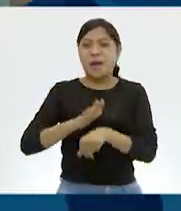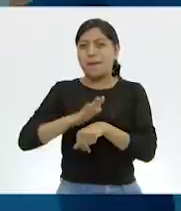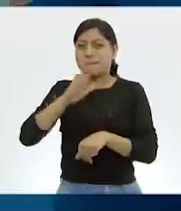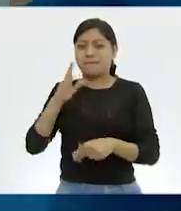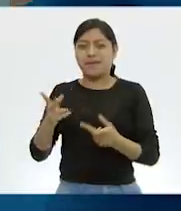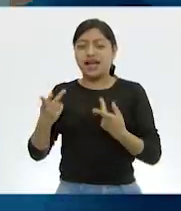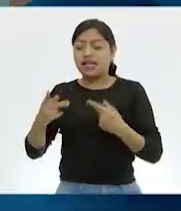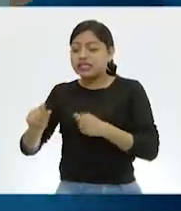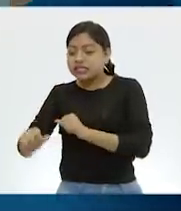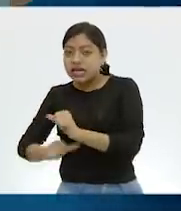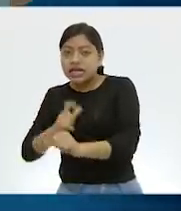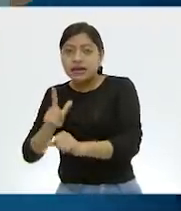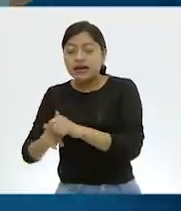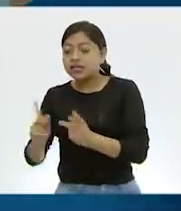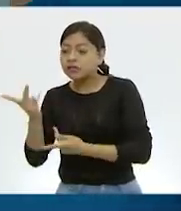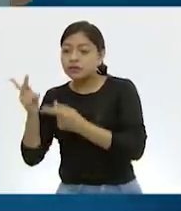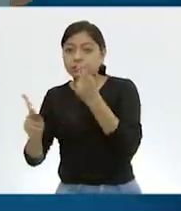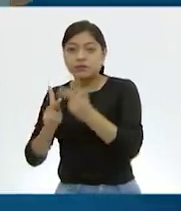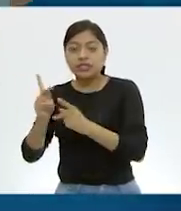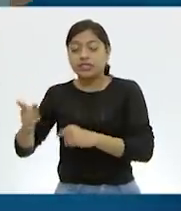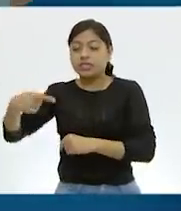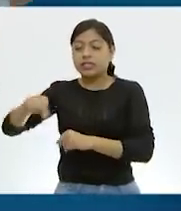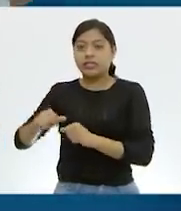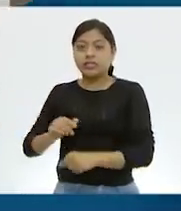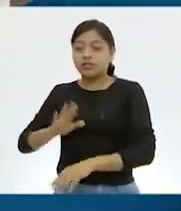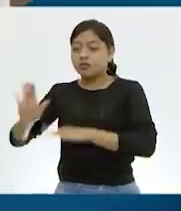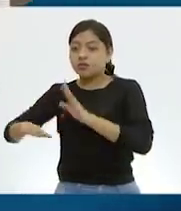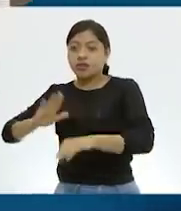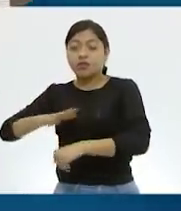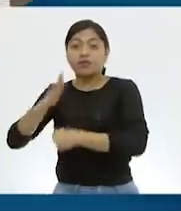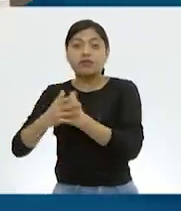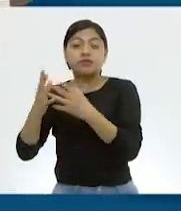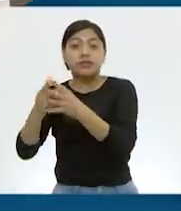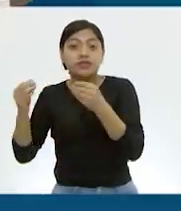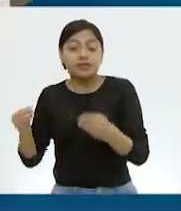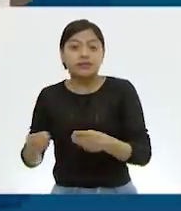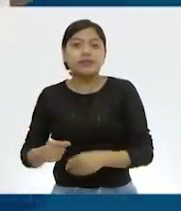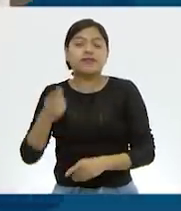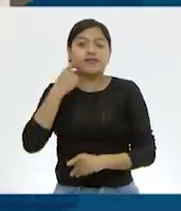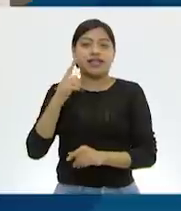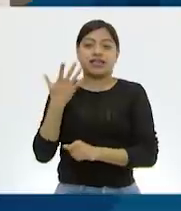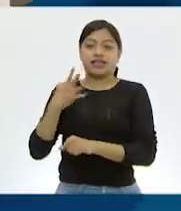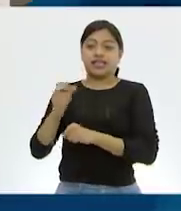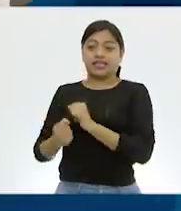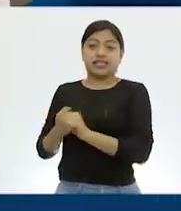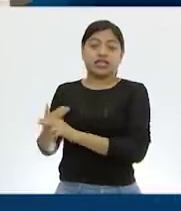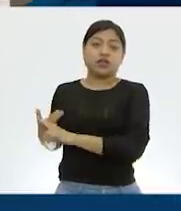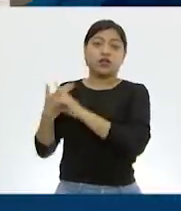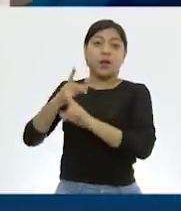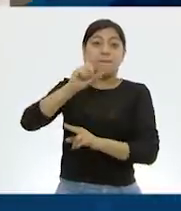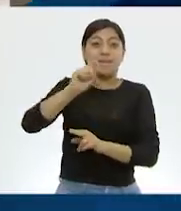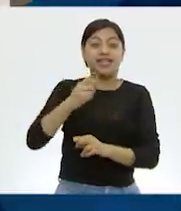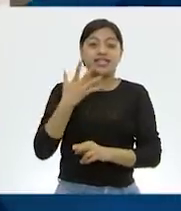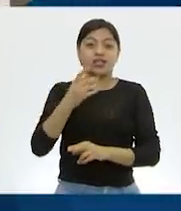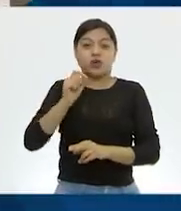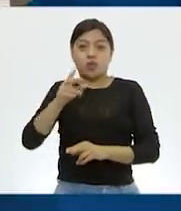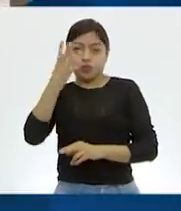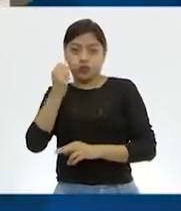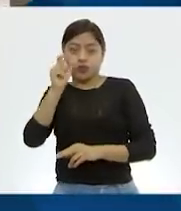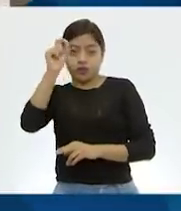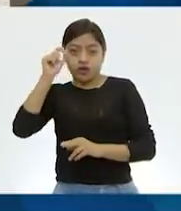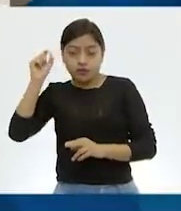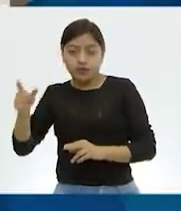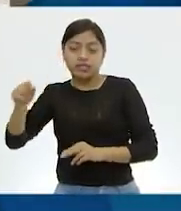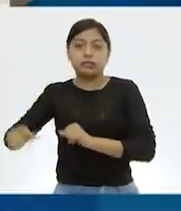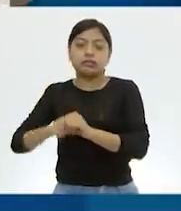extinción. Se han perdido 16 millones de poblaciones al año. Por ejemplo, en la última década se perdieron el 25.9% de los